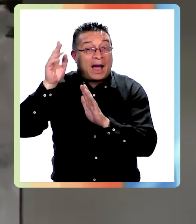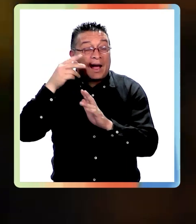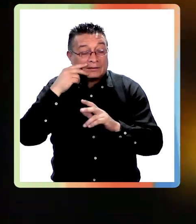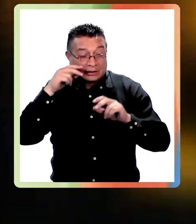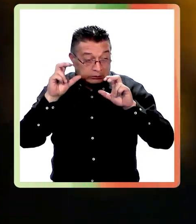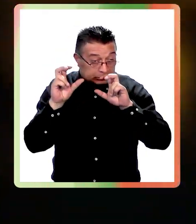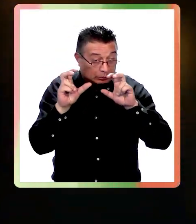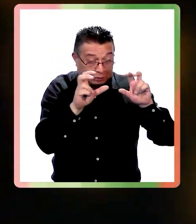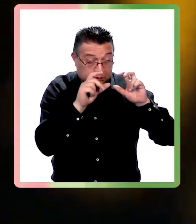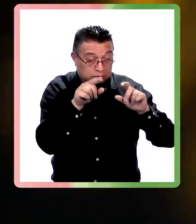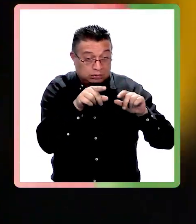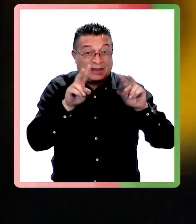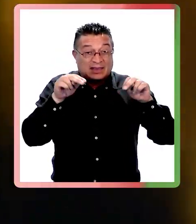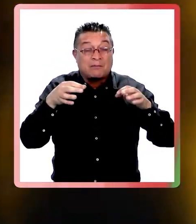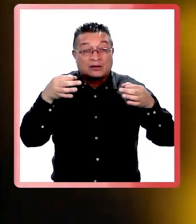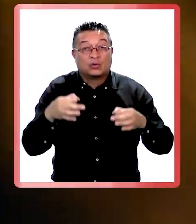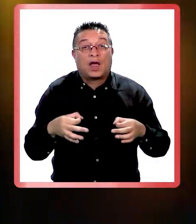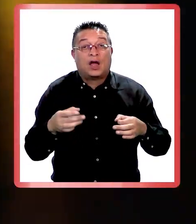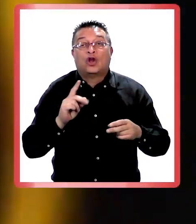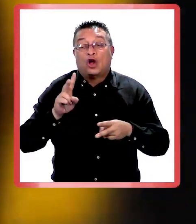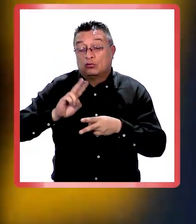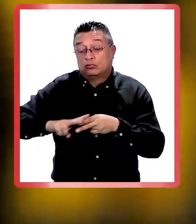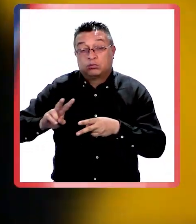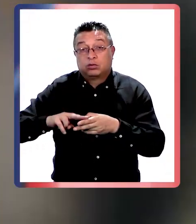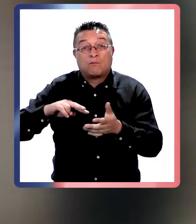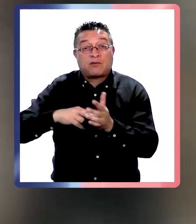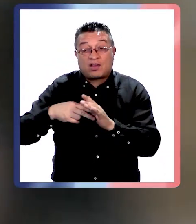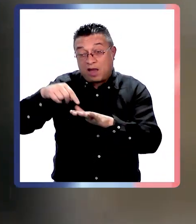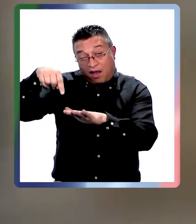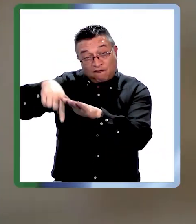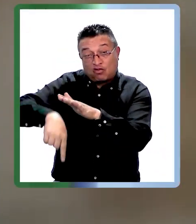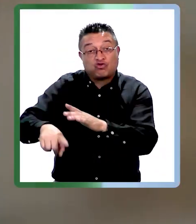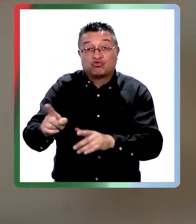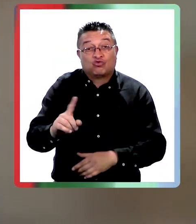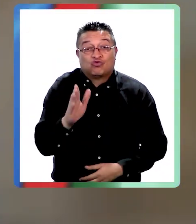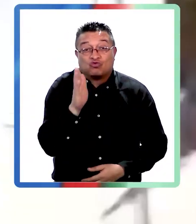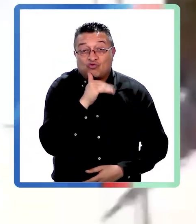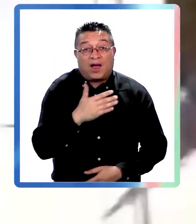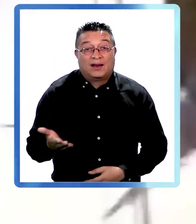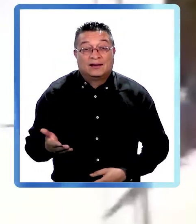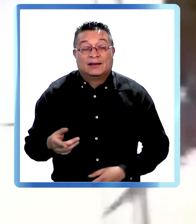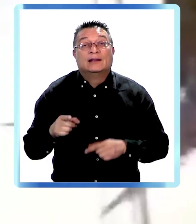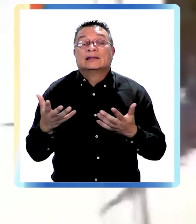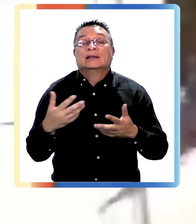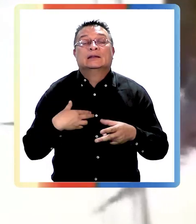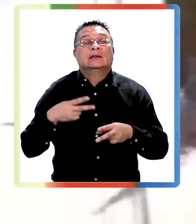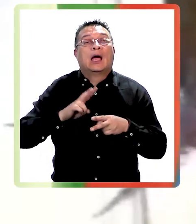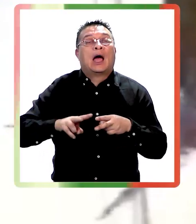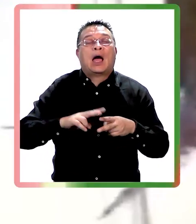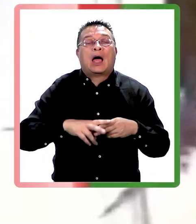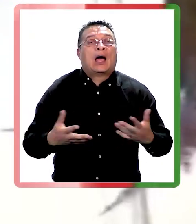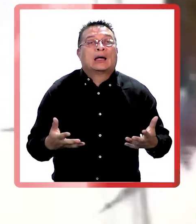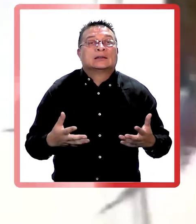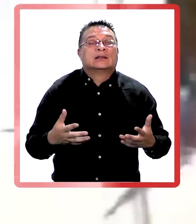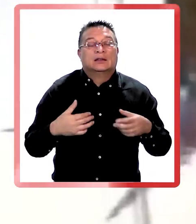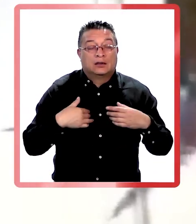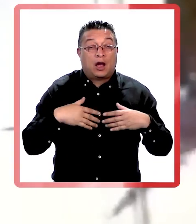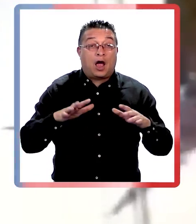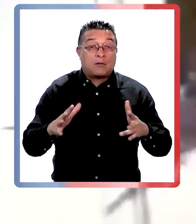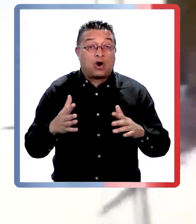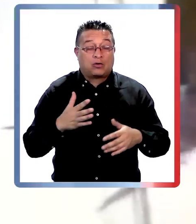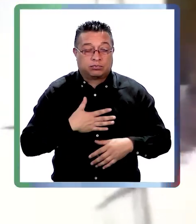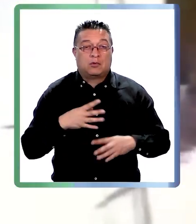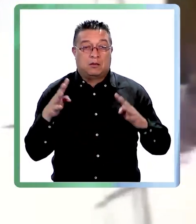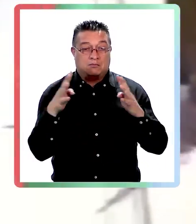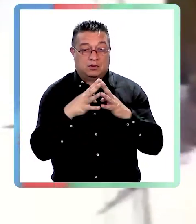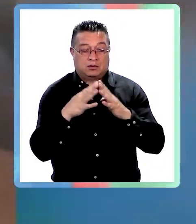mayor vigilantismo sobre la seguridad, no estoy resolviendo el problema de fondo, ¿ya? Lo que estoy haciendo es, a lo